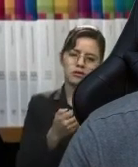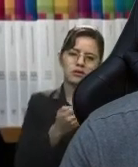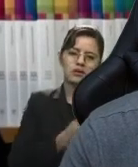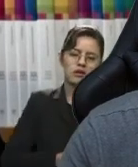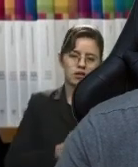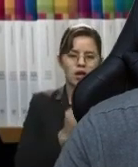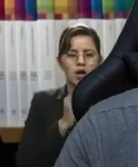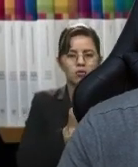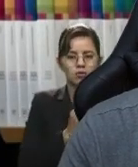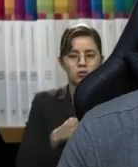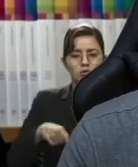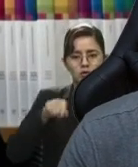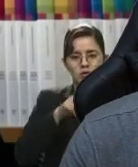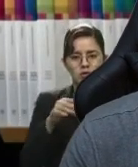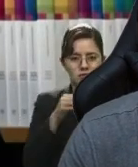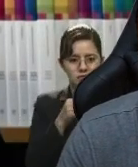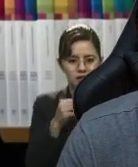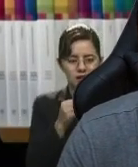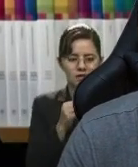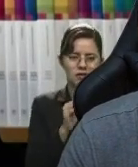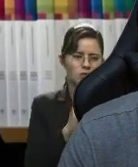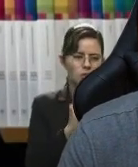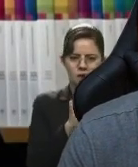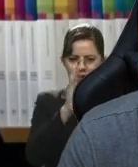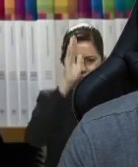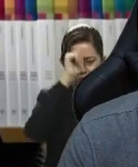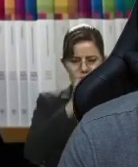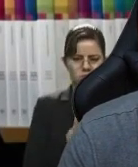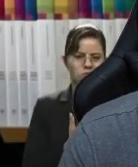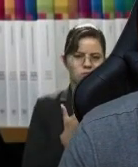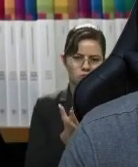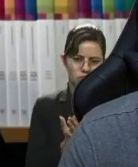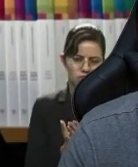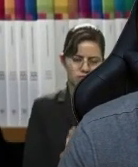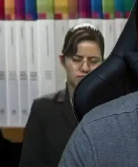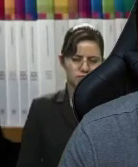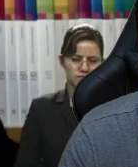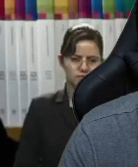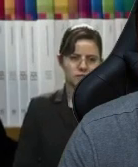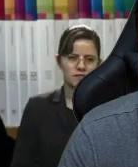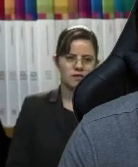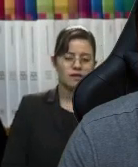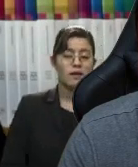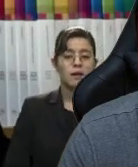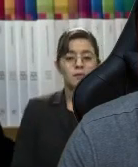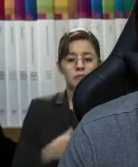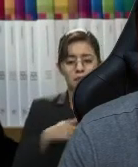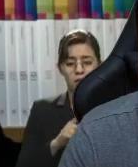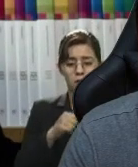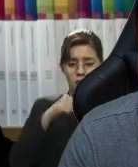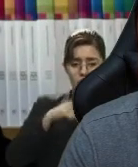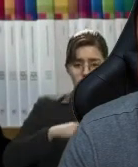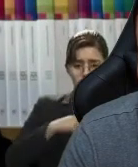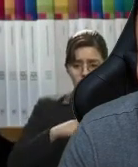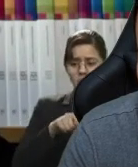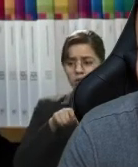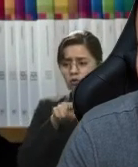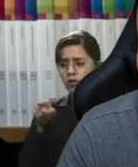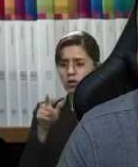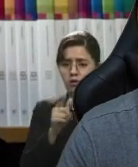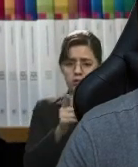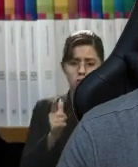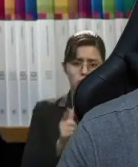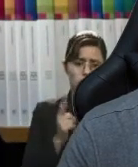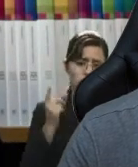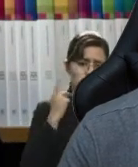objeciones al oscar las propuestas que se traen a esta mesa pero aquí no estamos para hacer lo que ustedes quieran aunque a algunos